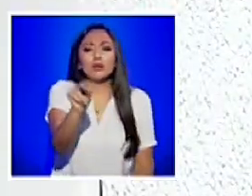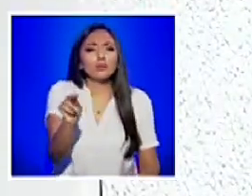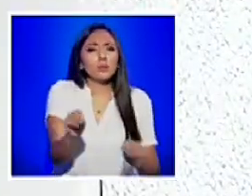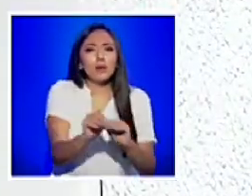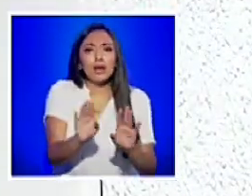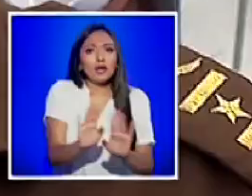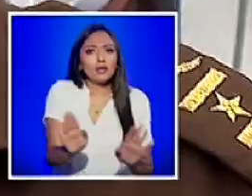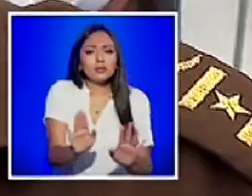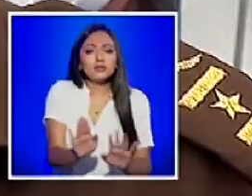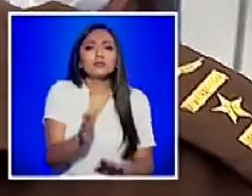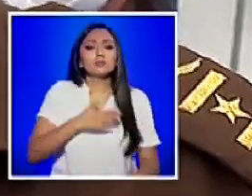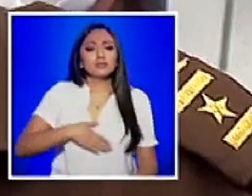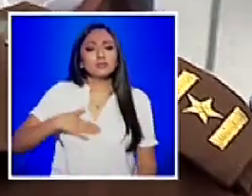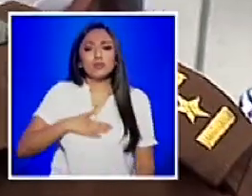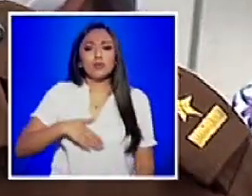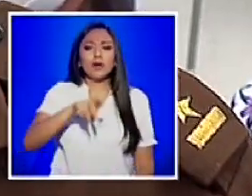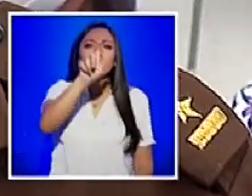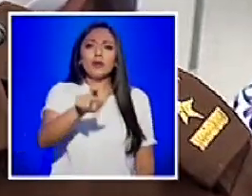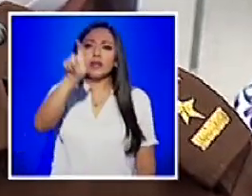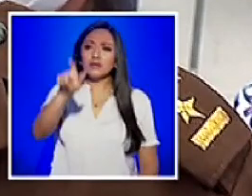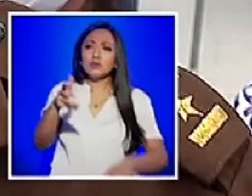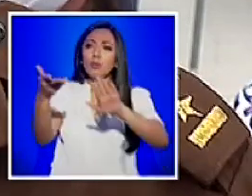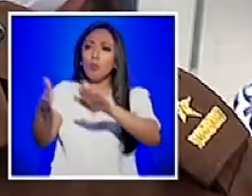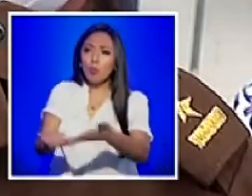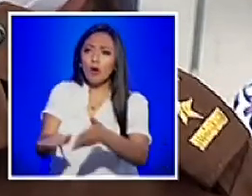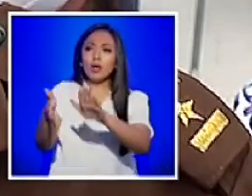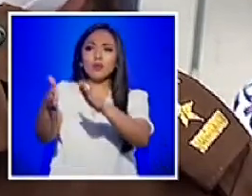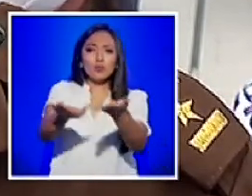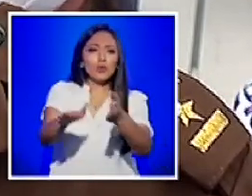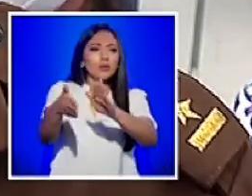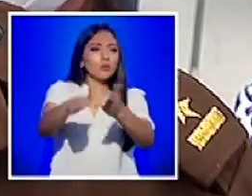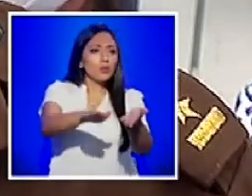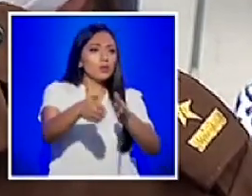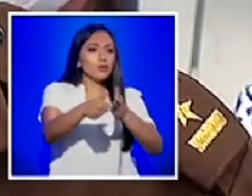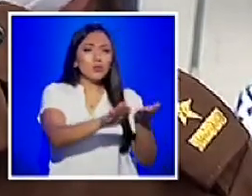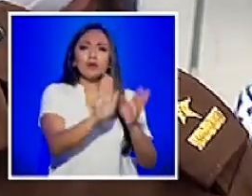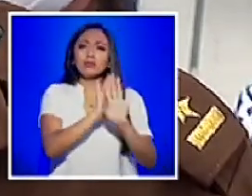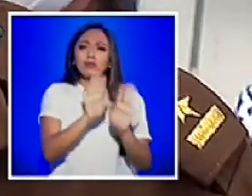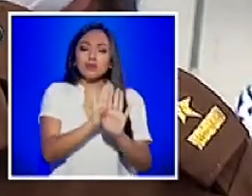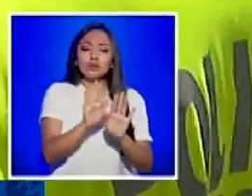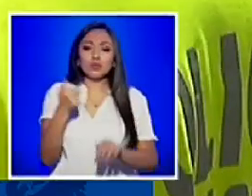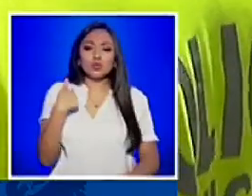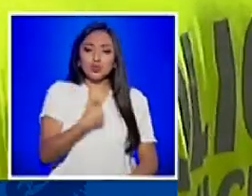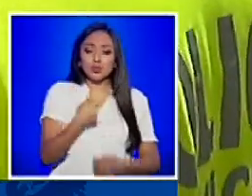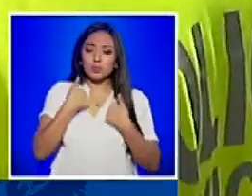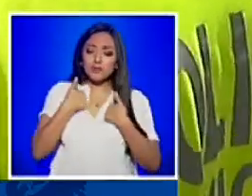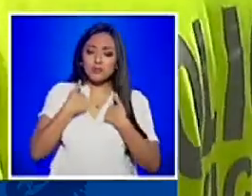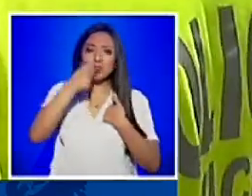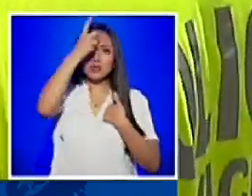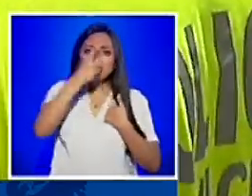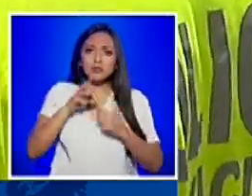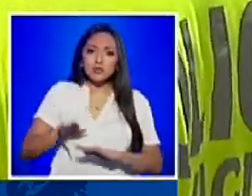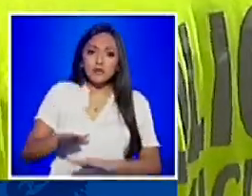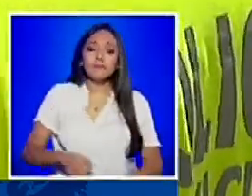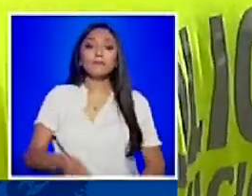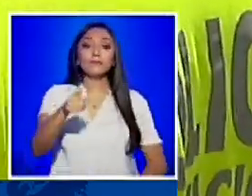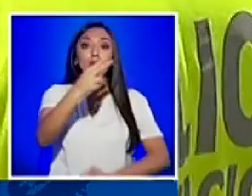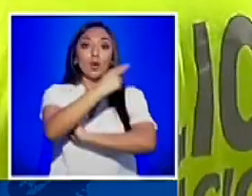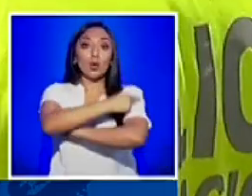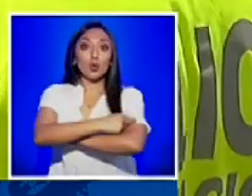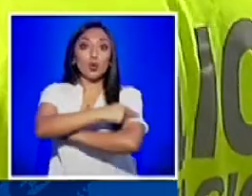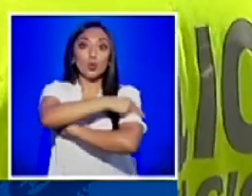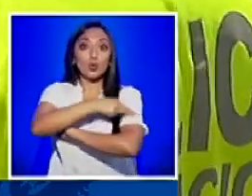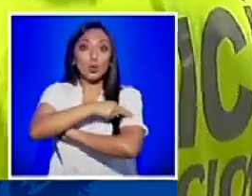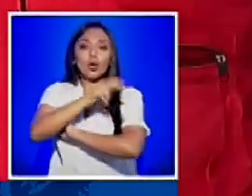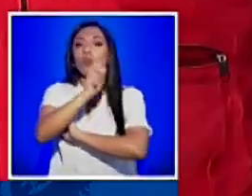permitir que la gente muera. Y que la gente viva depende de nosotros mismos. La Cruz Roja es otra